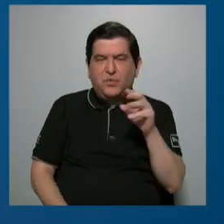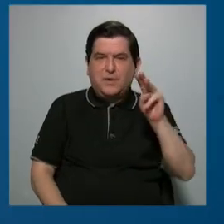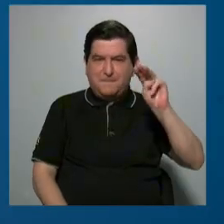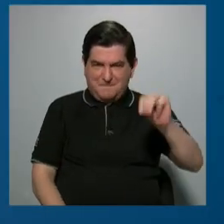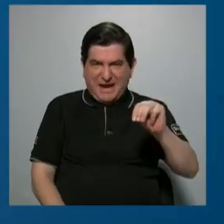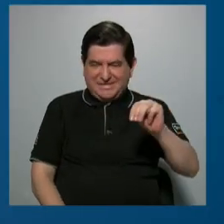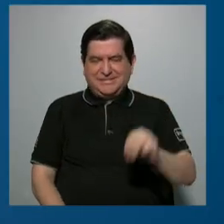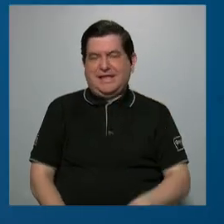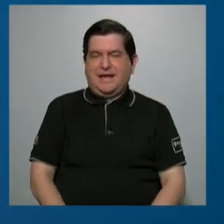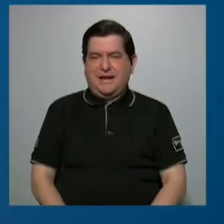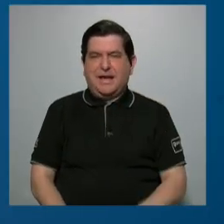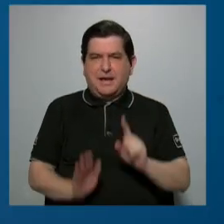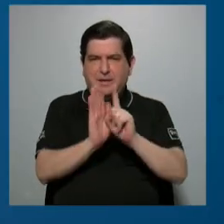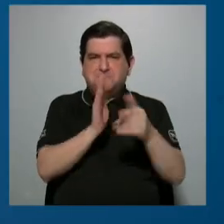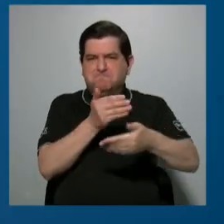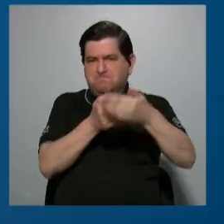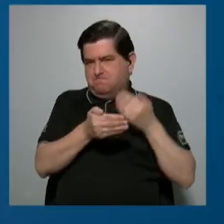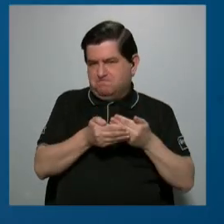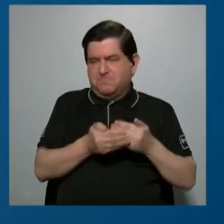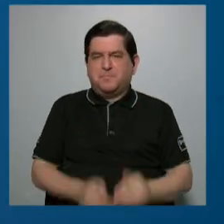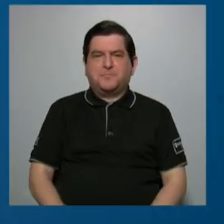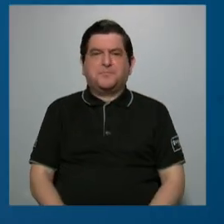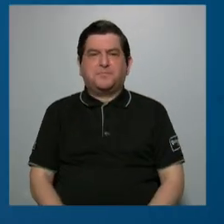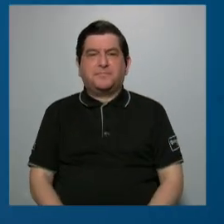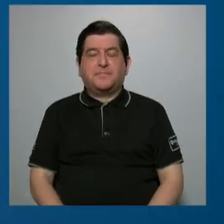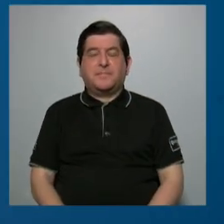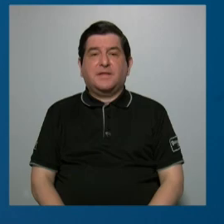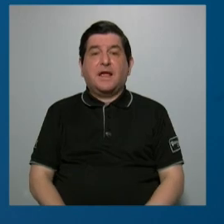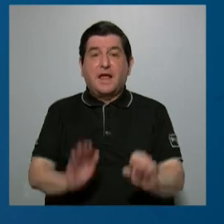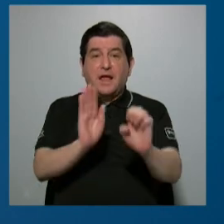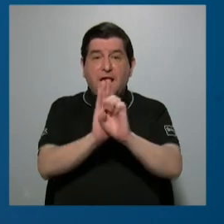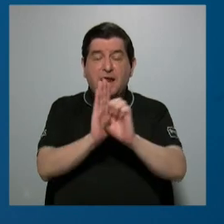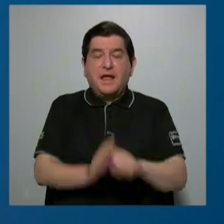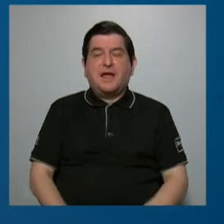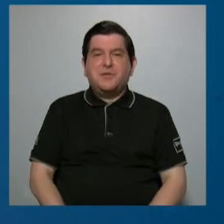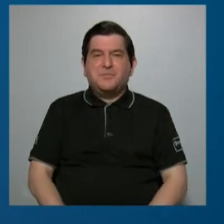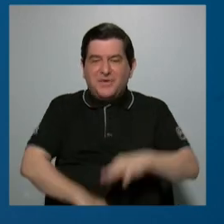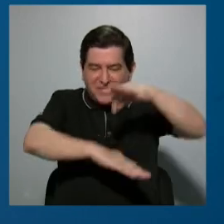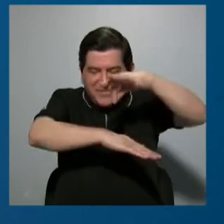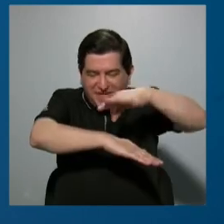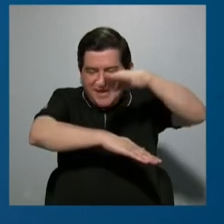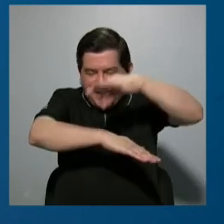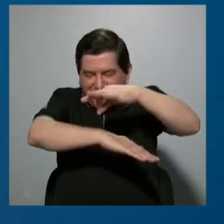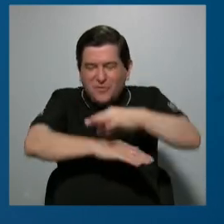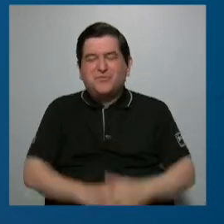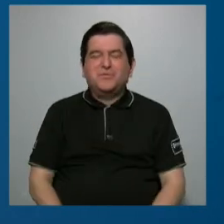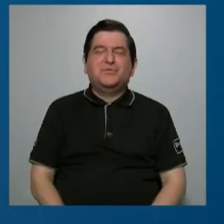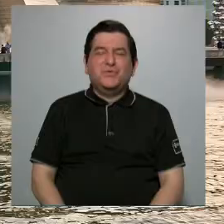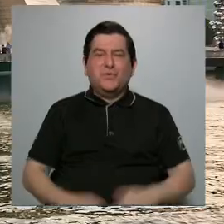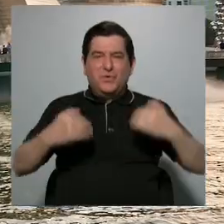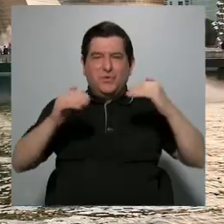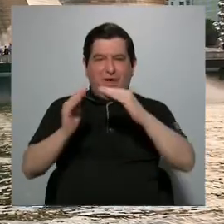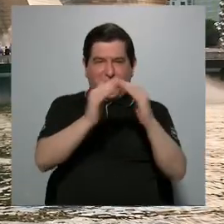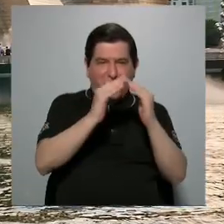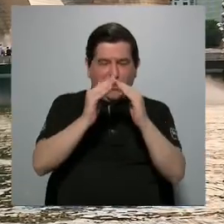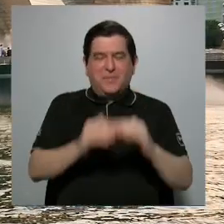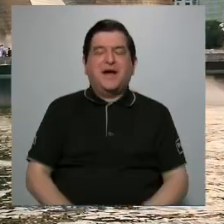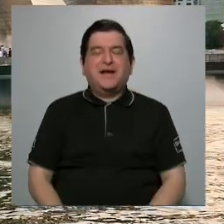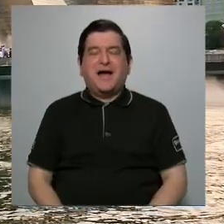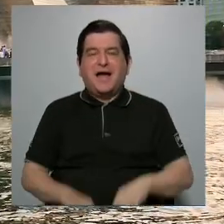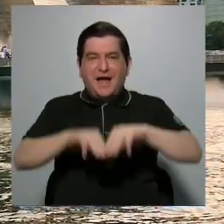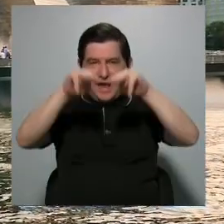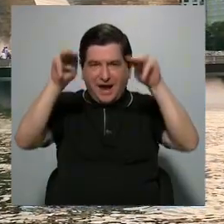nos contaba hace unos minutos, el gran ejemplo de acupuntura urbana en el mundo fue el Museo Guggenheim de Bilbao, que en el fondo